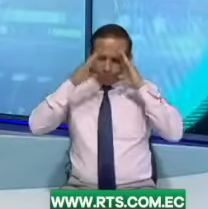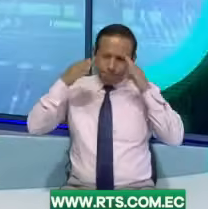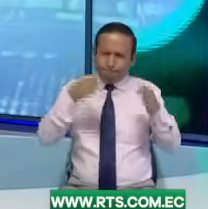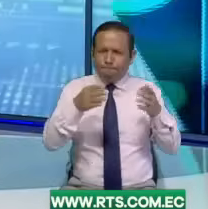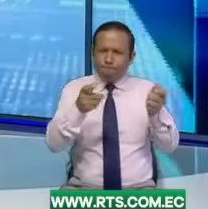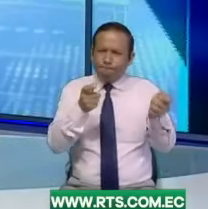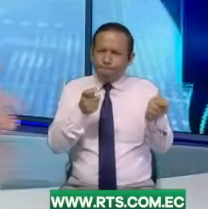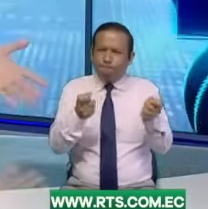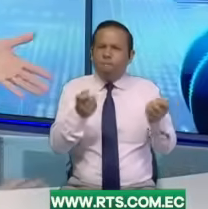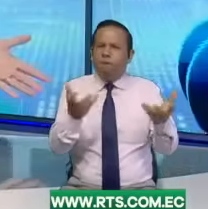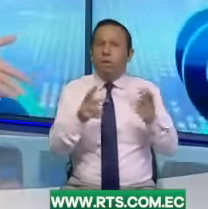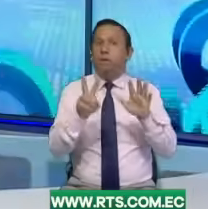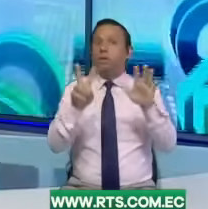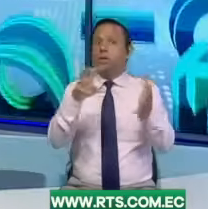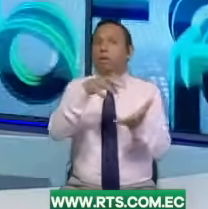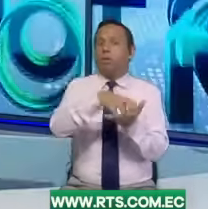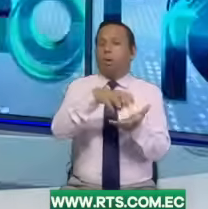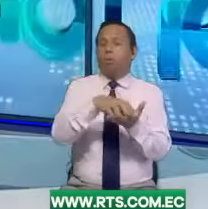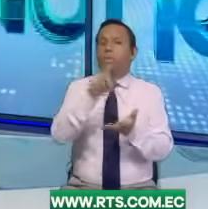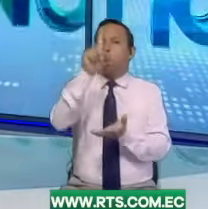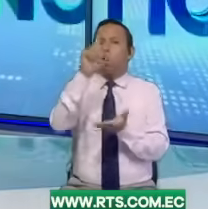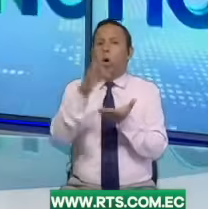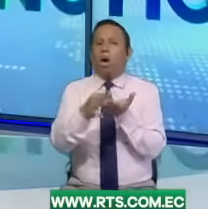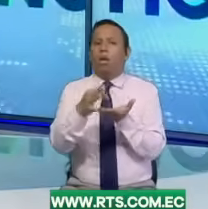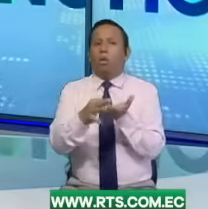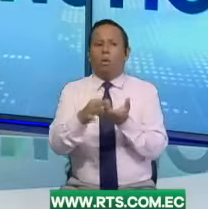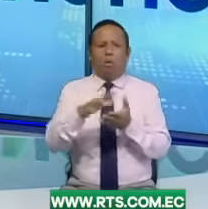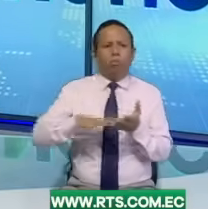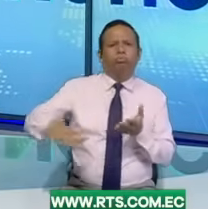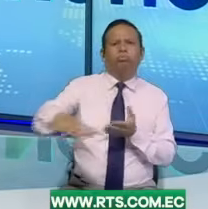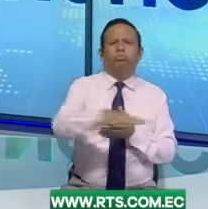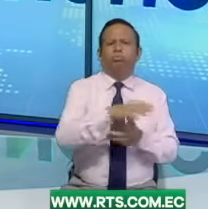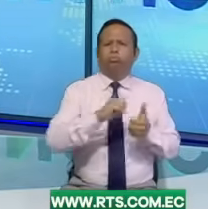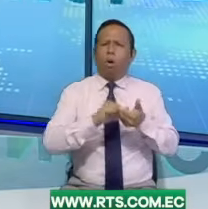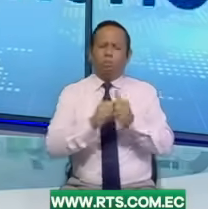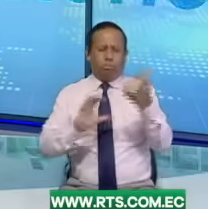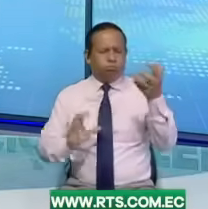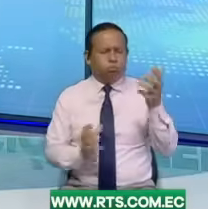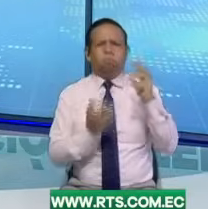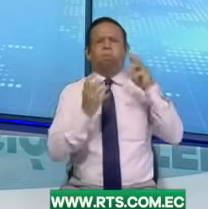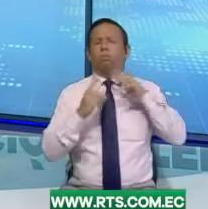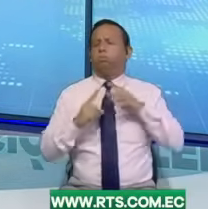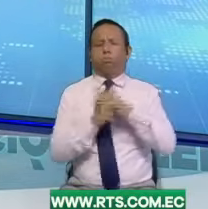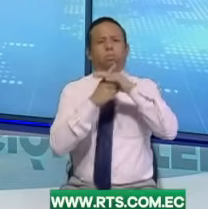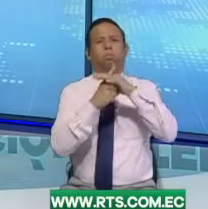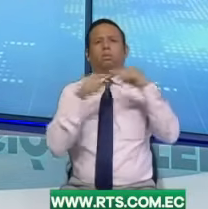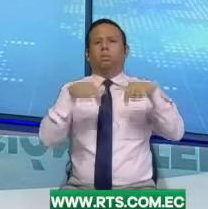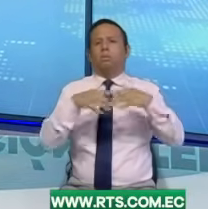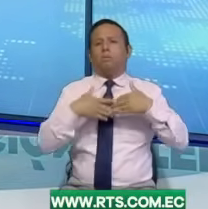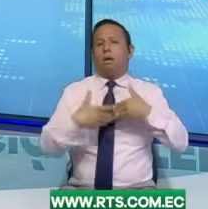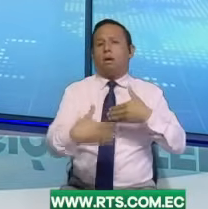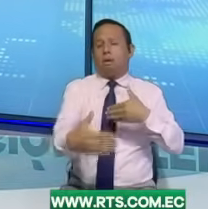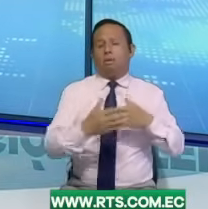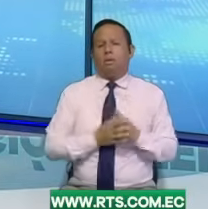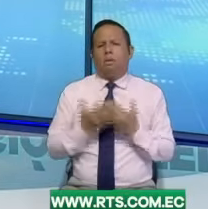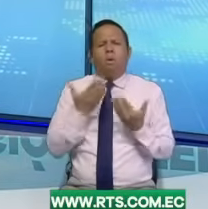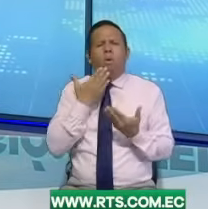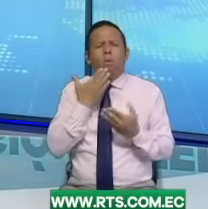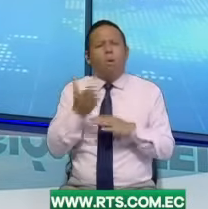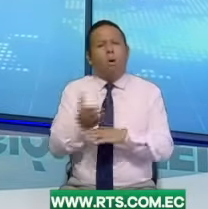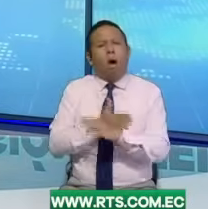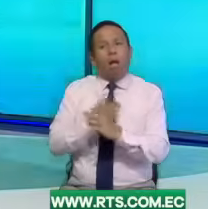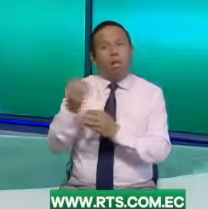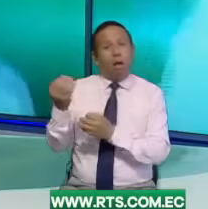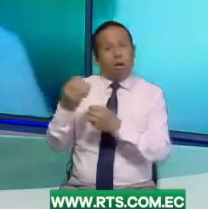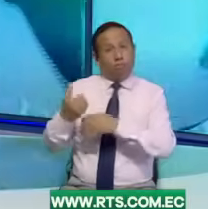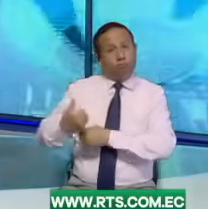y un cantón debido a los hechos violentos que se han registrado en los últimos días. Esto con base en los informes de las